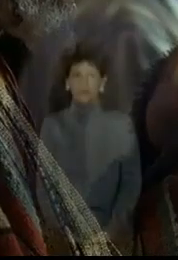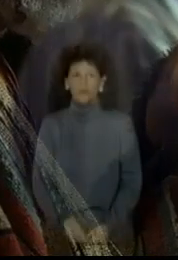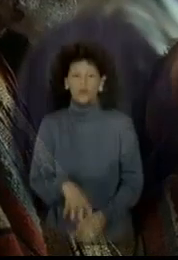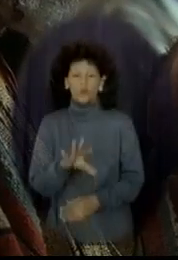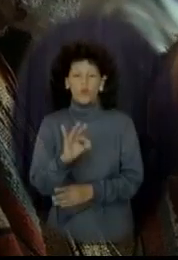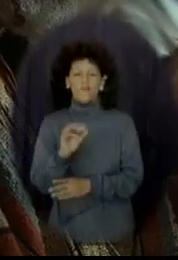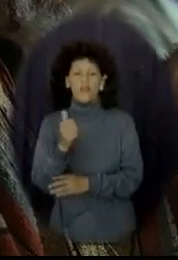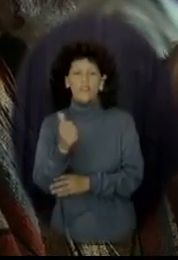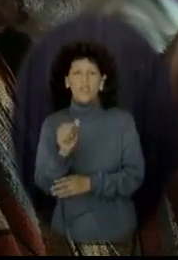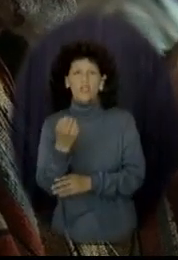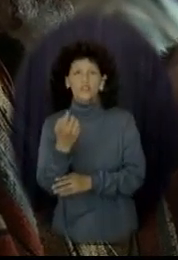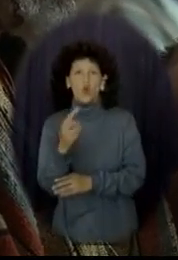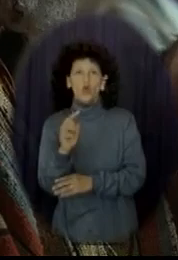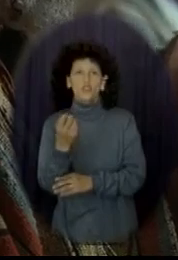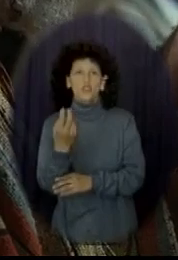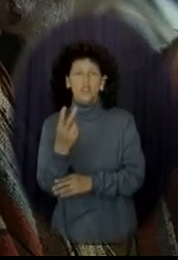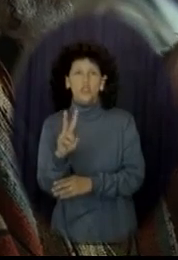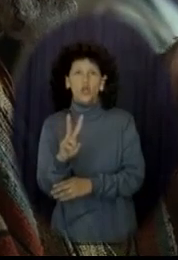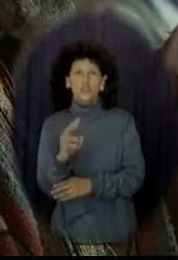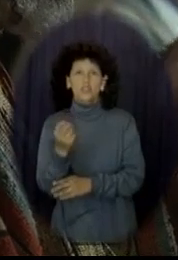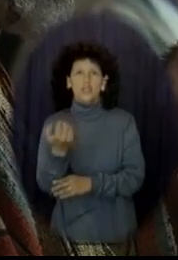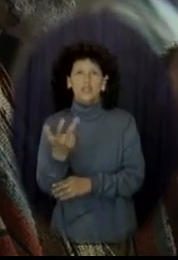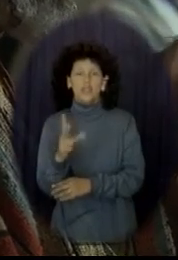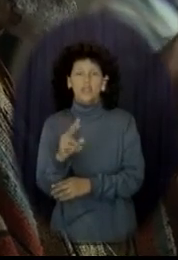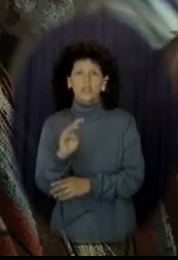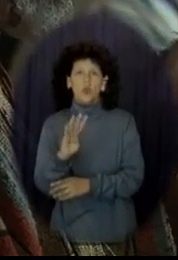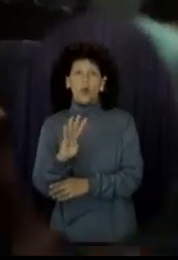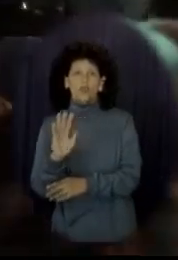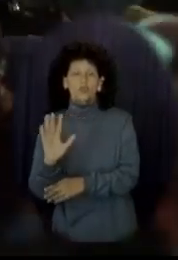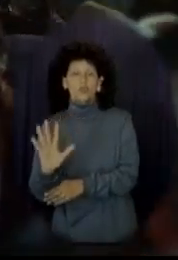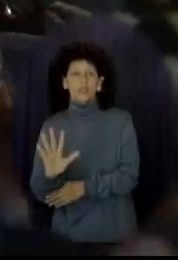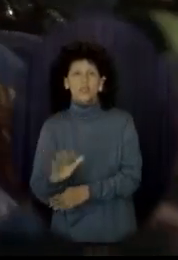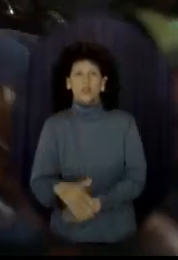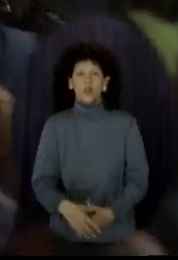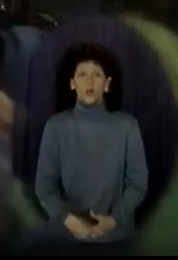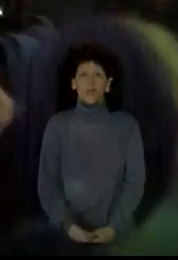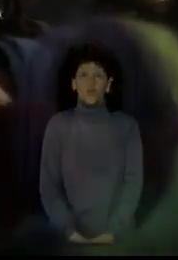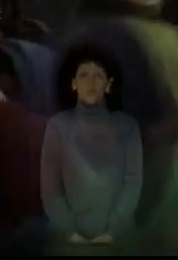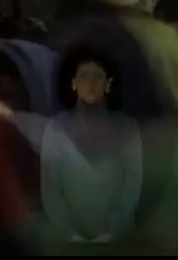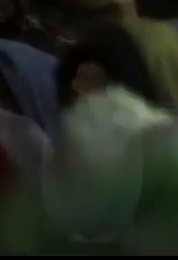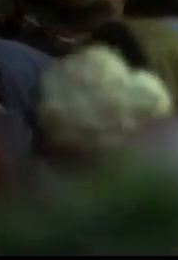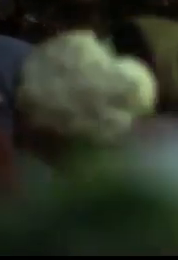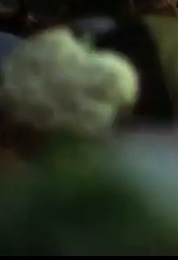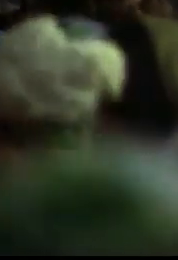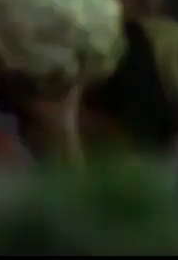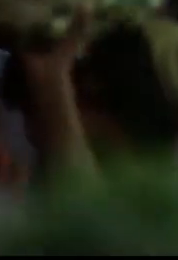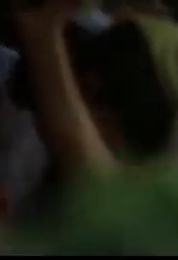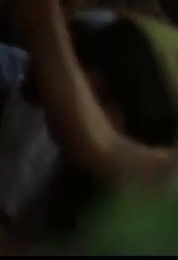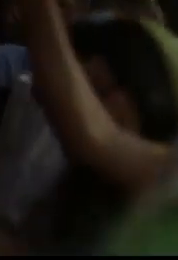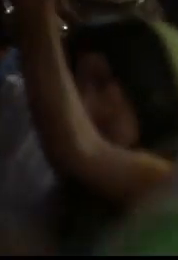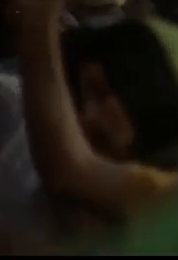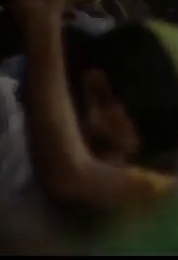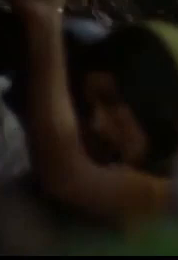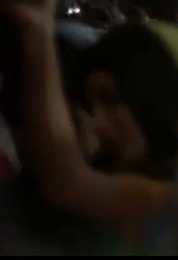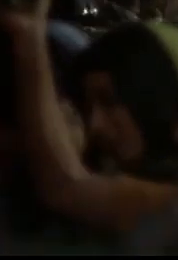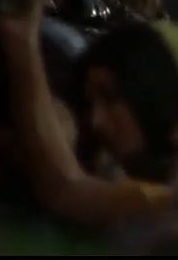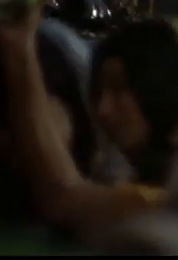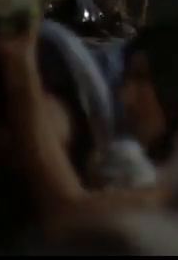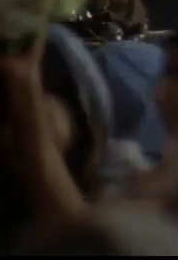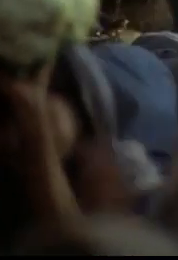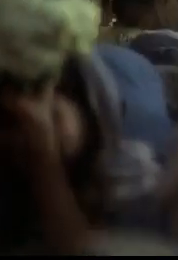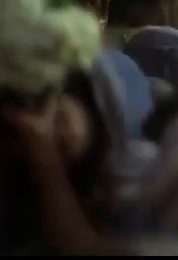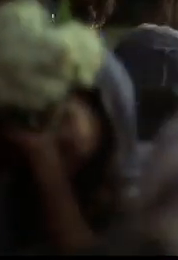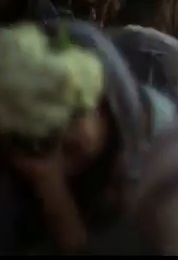Nueve, 10, 11, 12, 13, 14, 15, 16, 17, 18, 19,